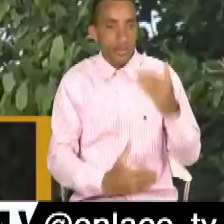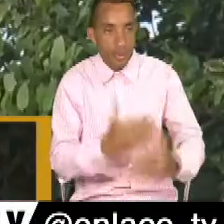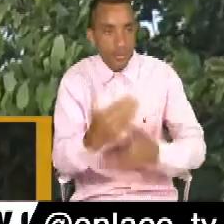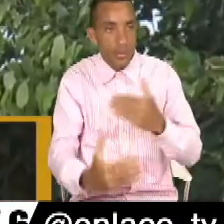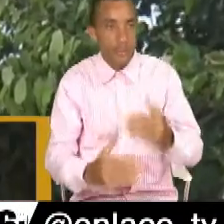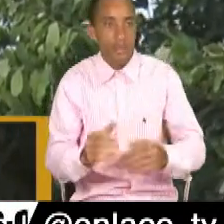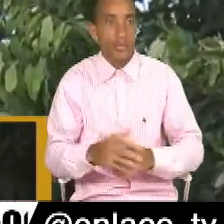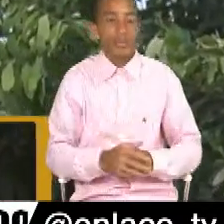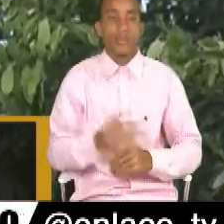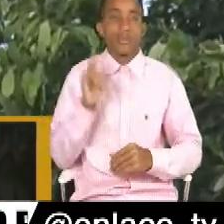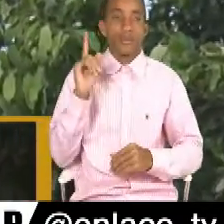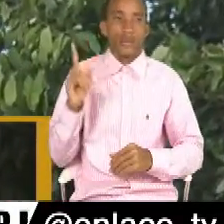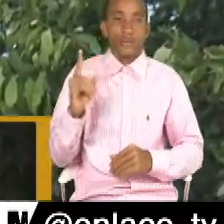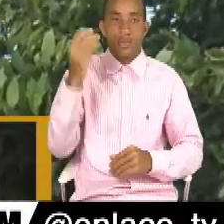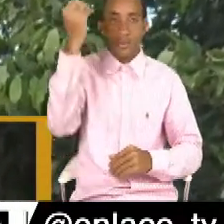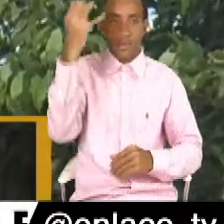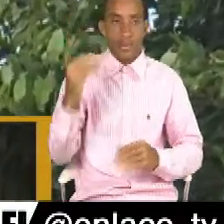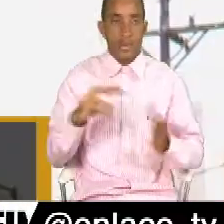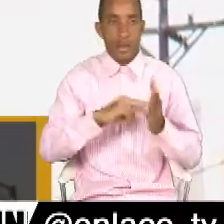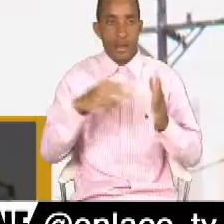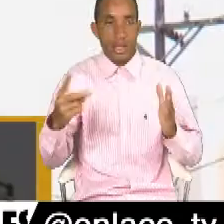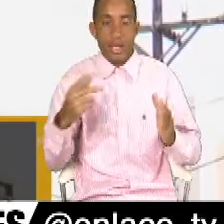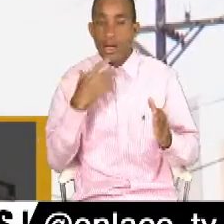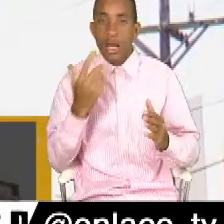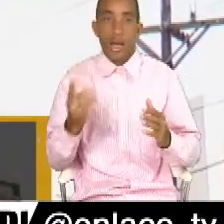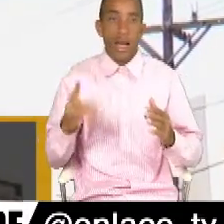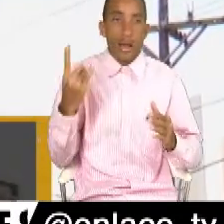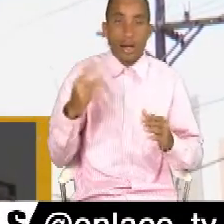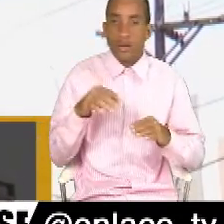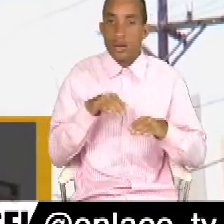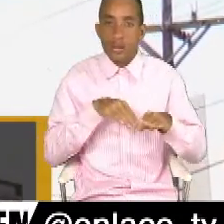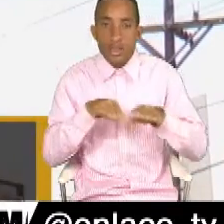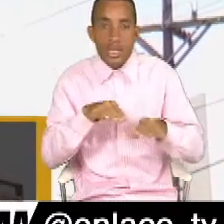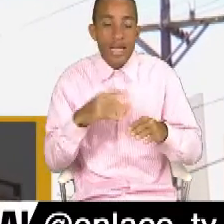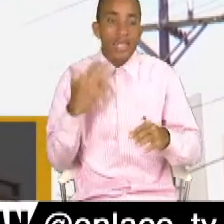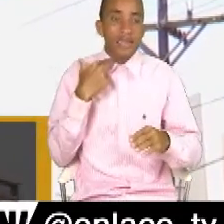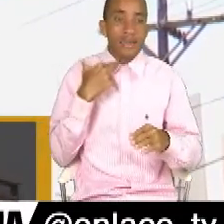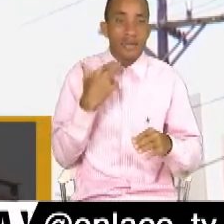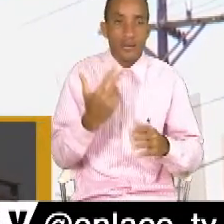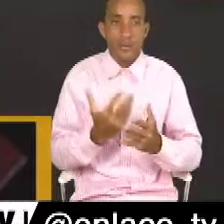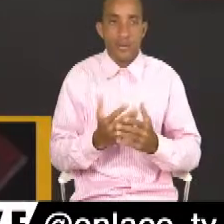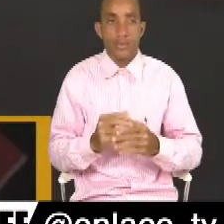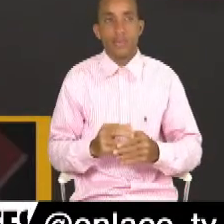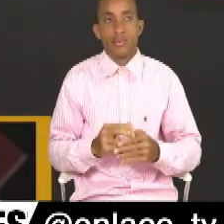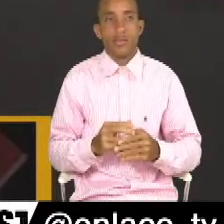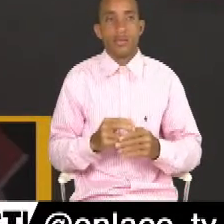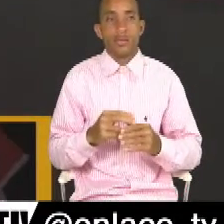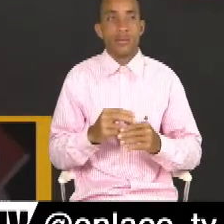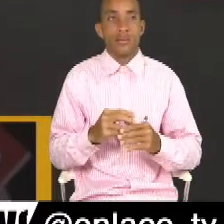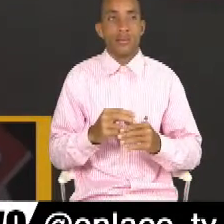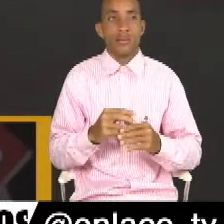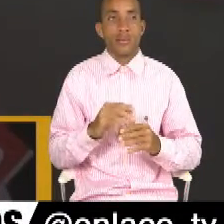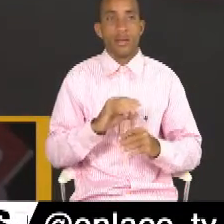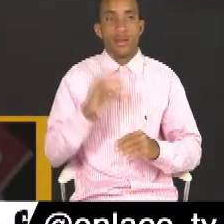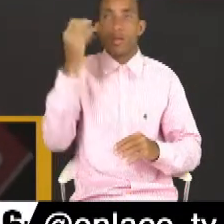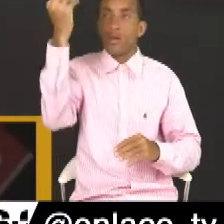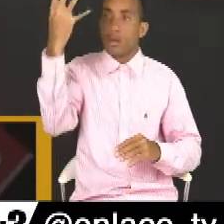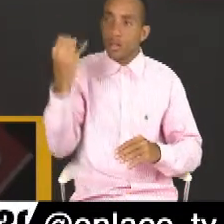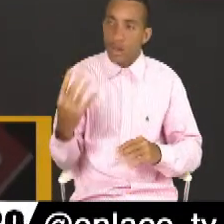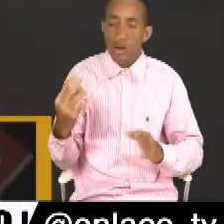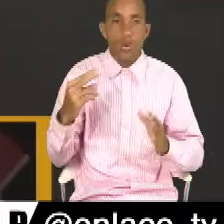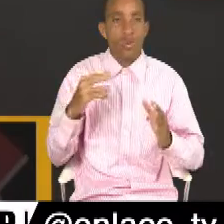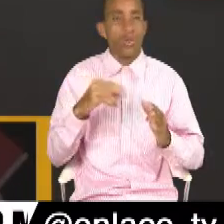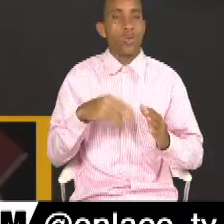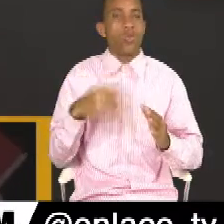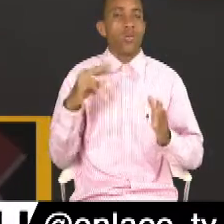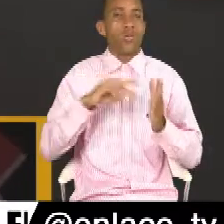más alta tecnología espera no causar traumatismo, ha dicho el director de tránsito. Se van a cambiar por semáforos de última tecnología y se van